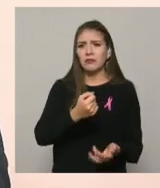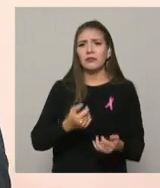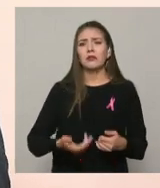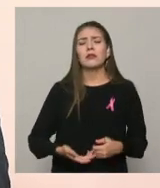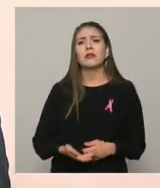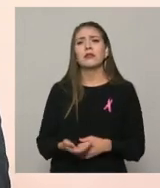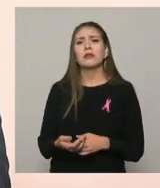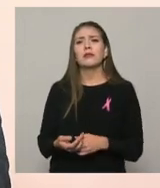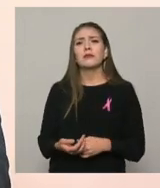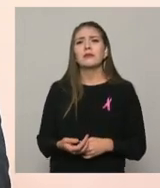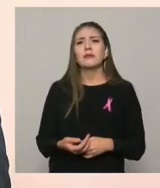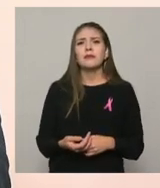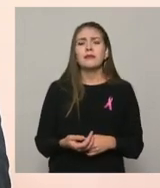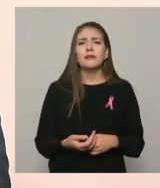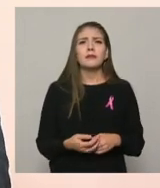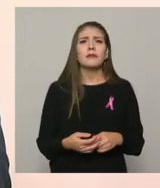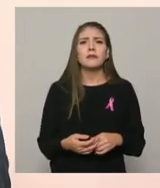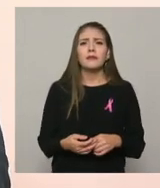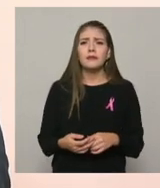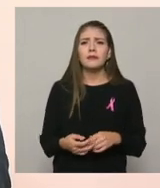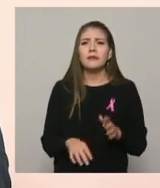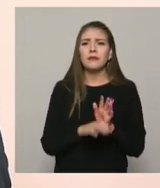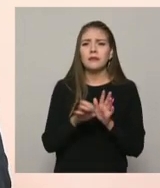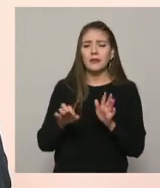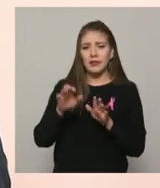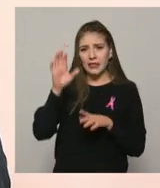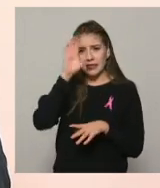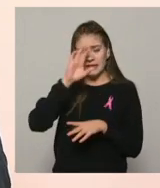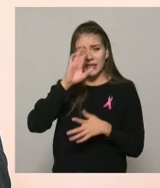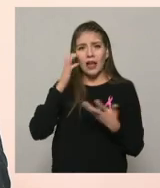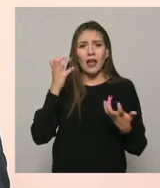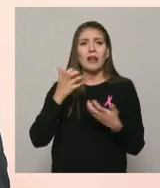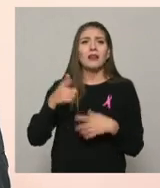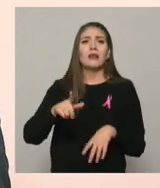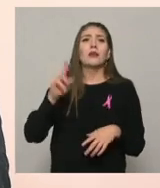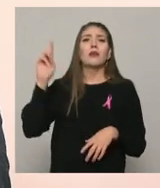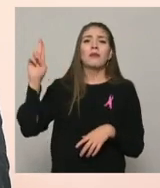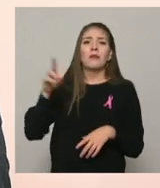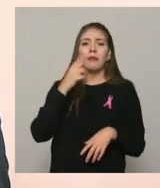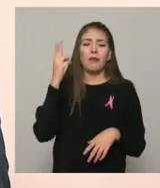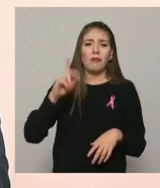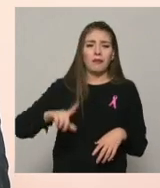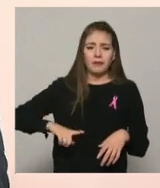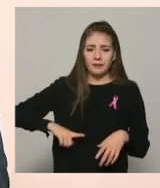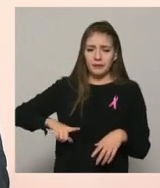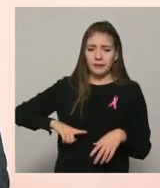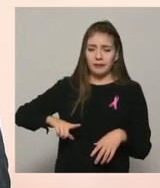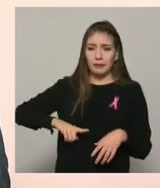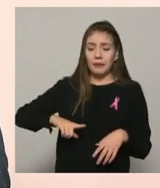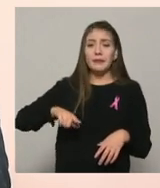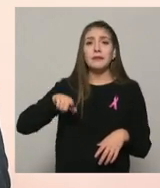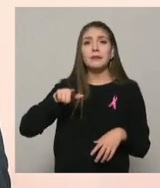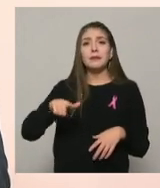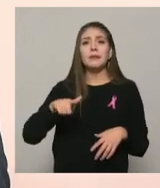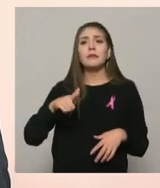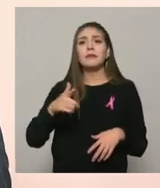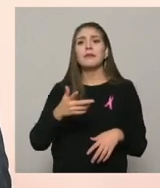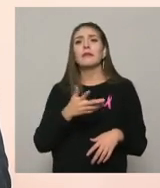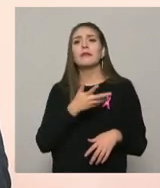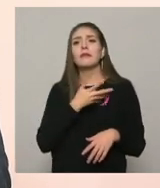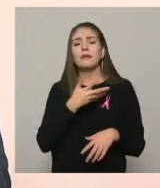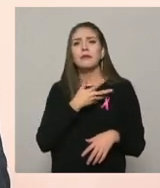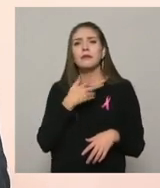la ciencia que se realiza en las universidades públicas, en los centros de investigación públicos, tuvieron un